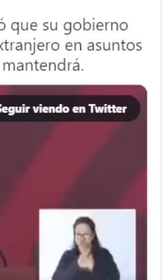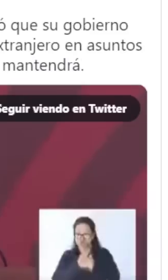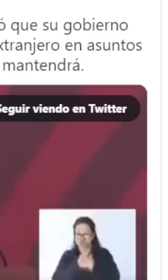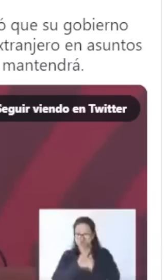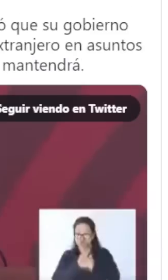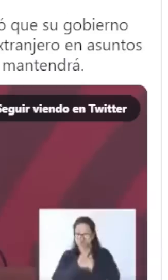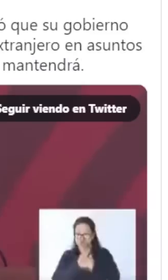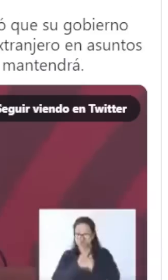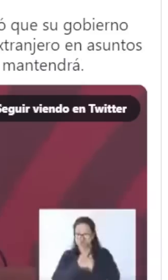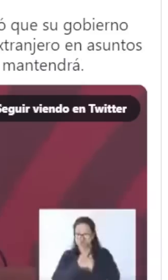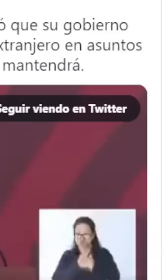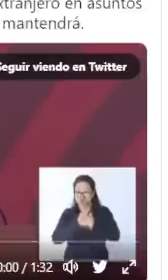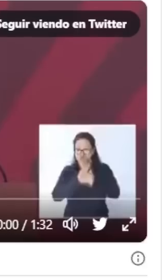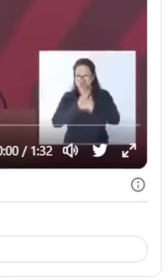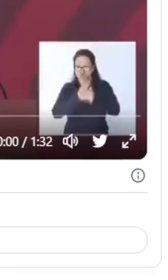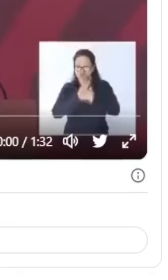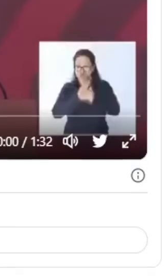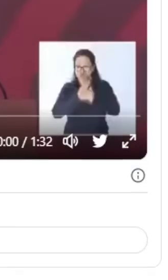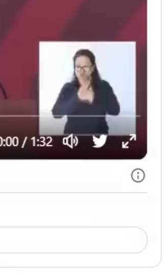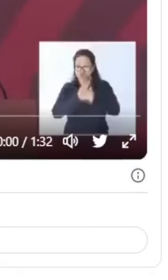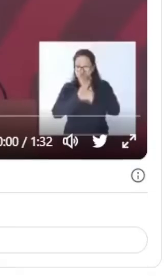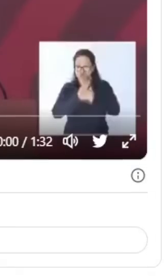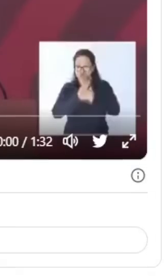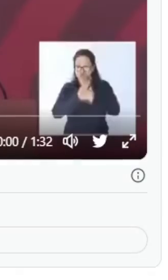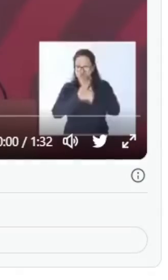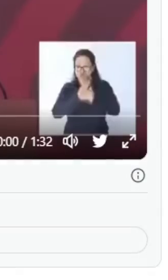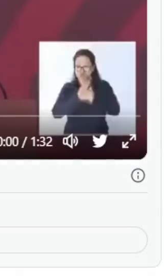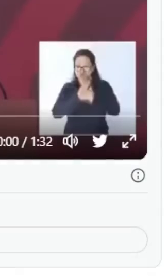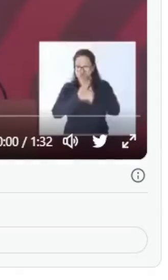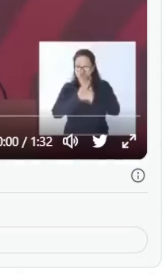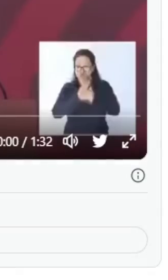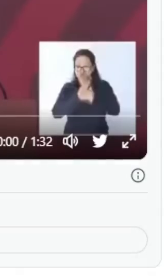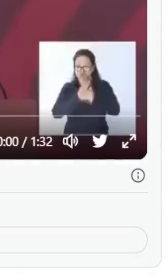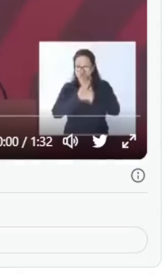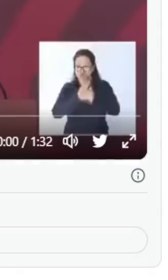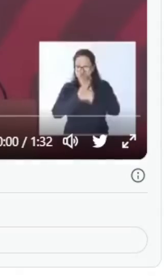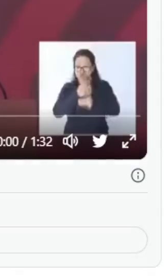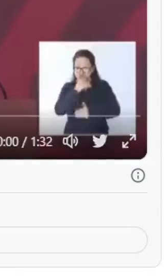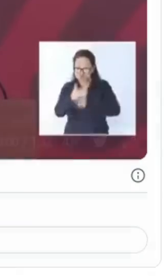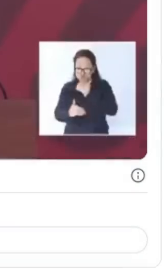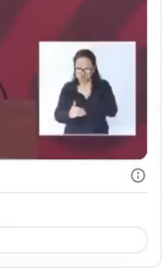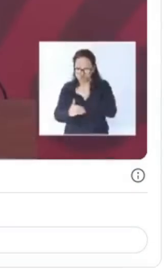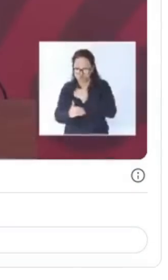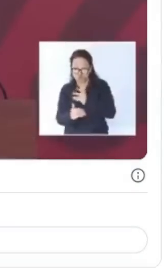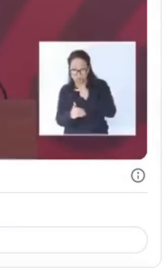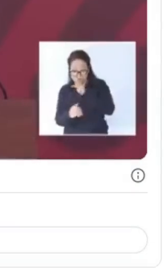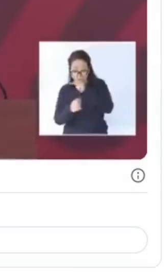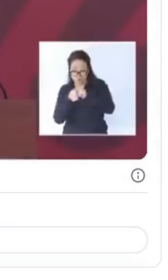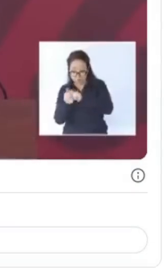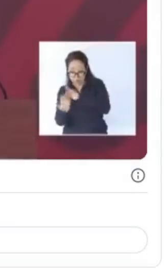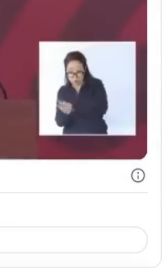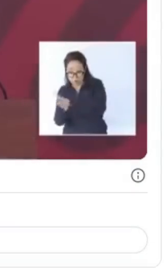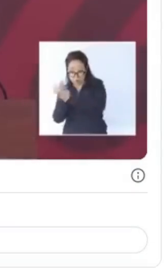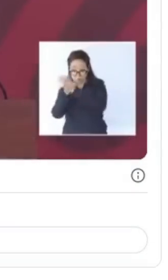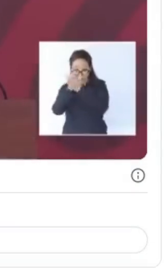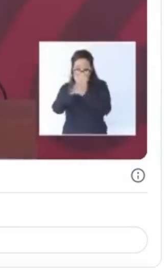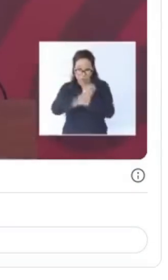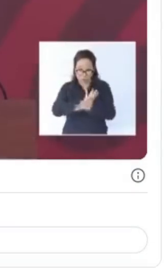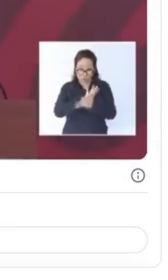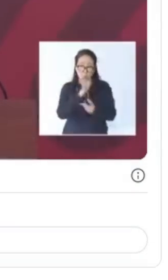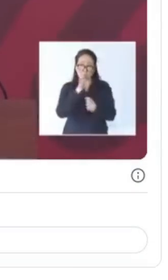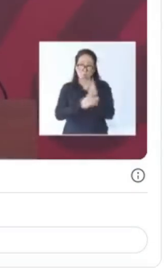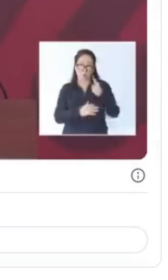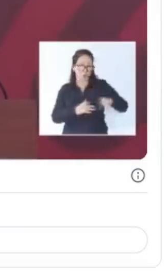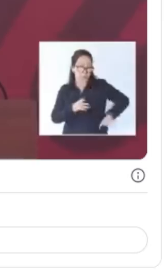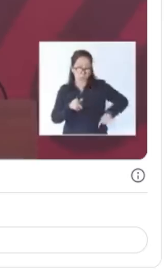atrevería a poner un pie en nuestro territorio. Eso es parte de lo que dijo el presidente de la República así. Esta política se va a